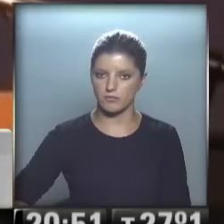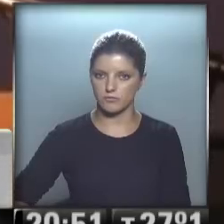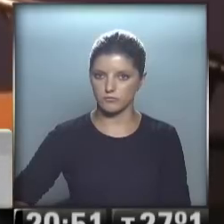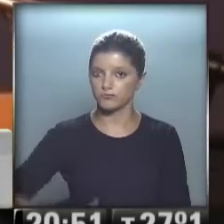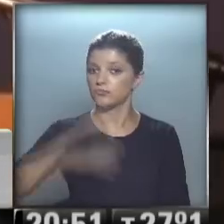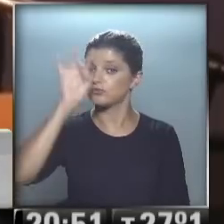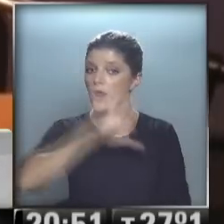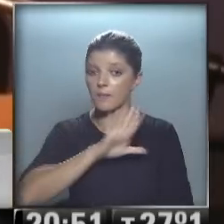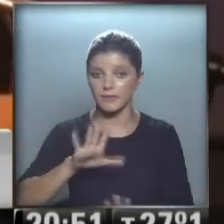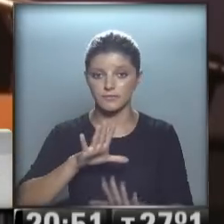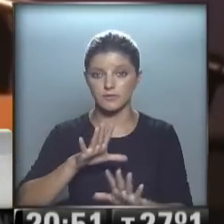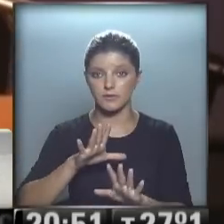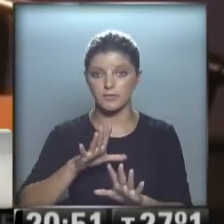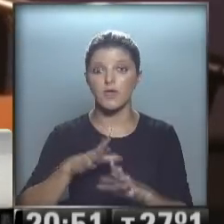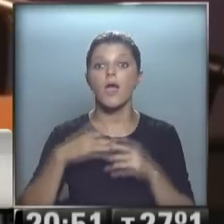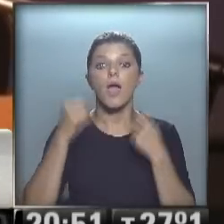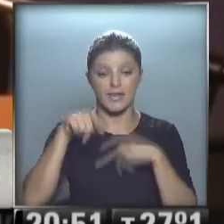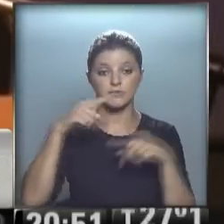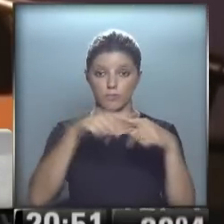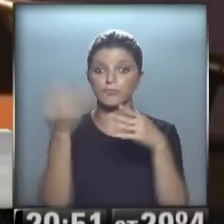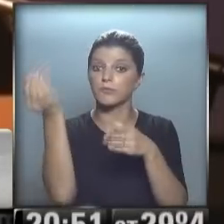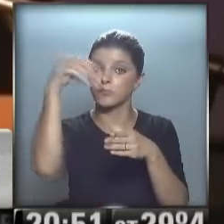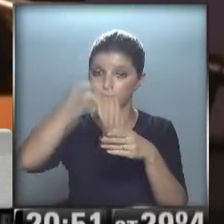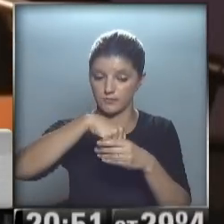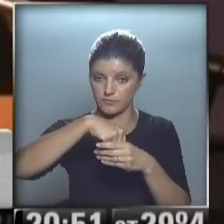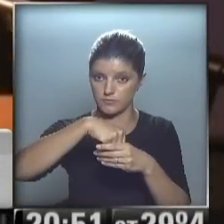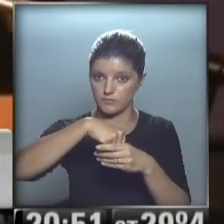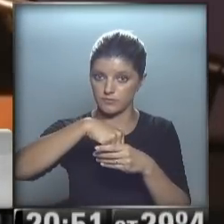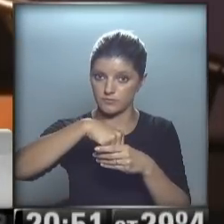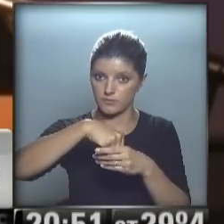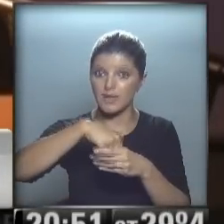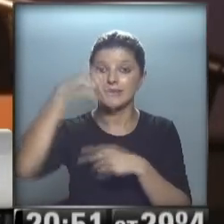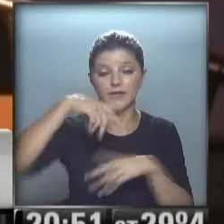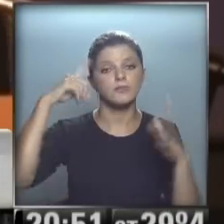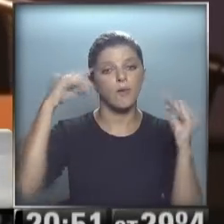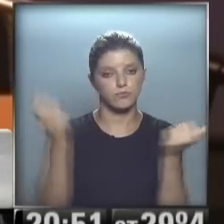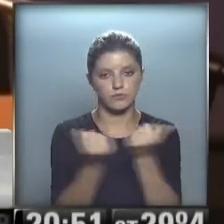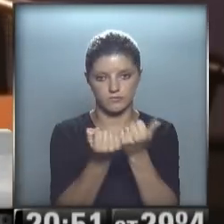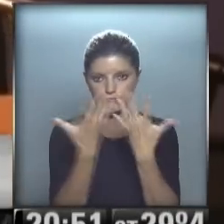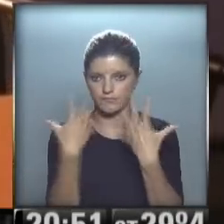acompañó estas discusiones y estableció esta pauta.